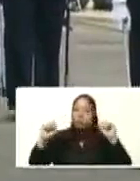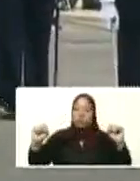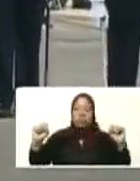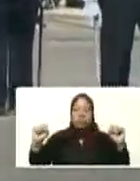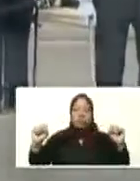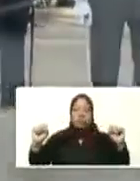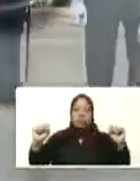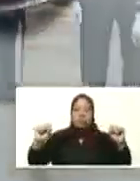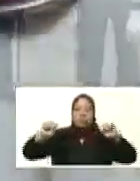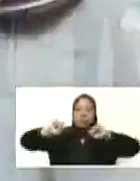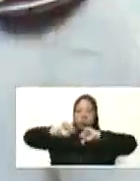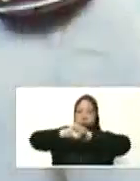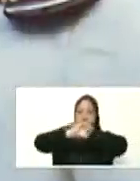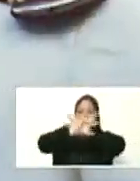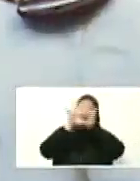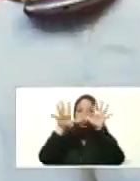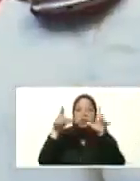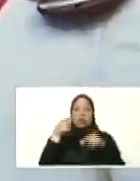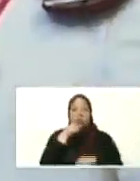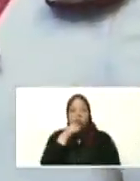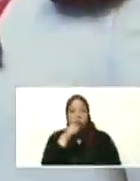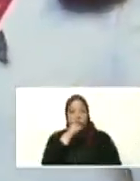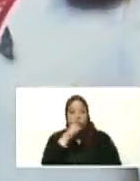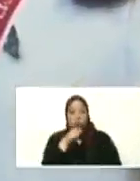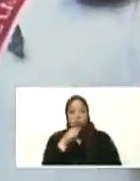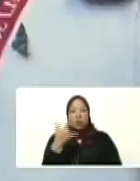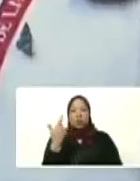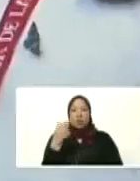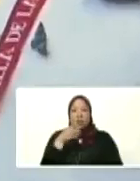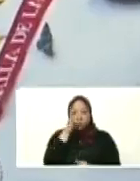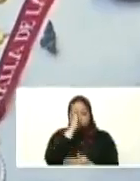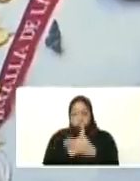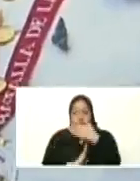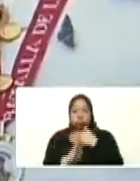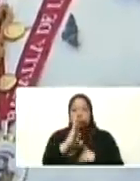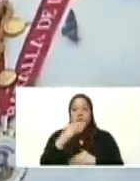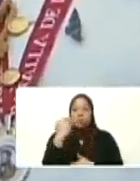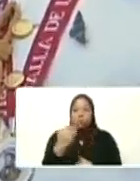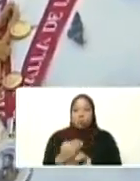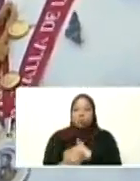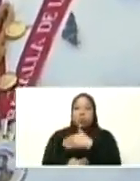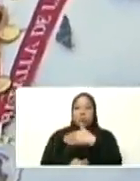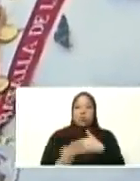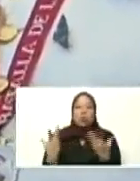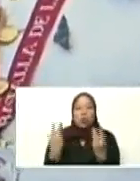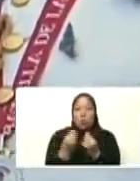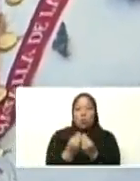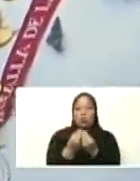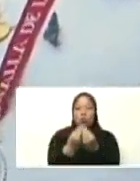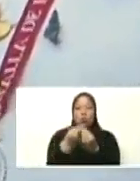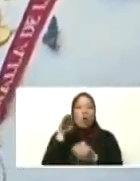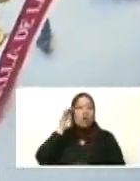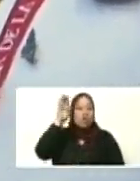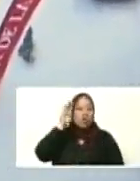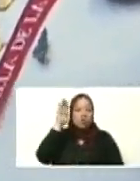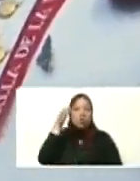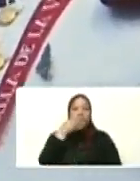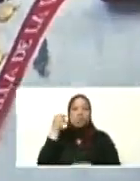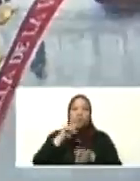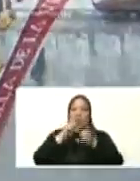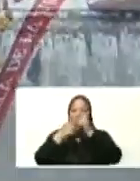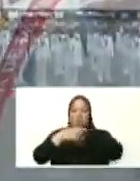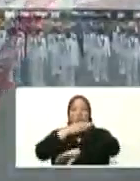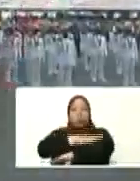la transparencia y la lealtad, la brújula que guíe sus pasos. Conviértanse, pues, en